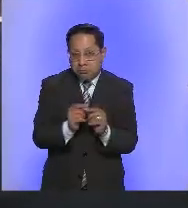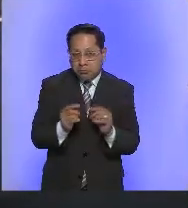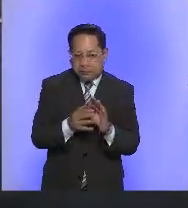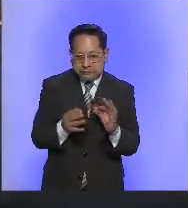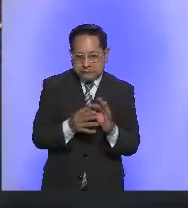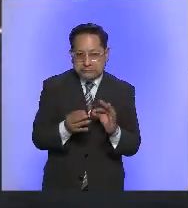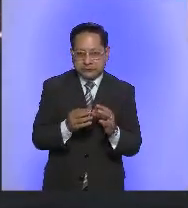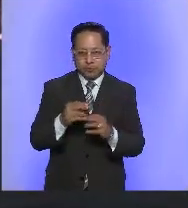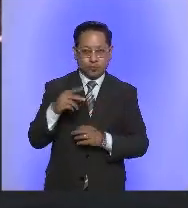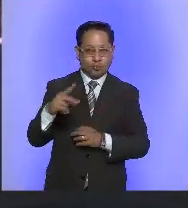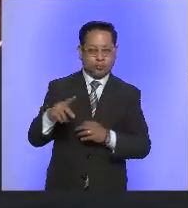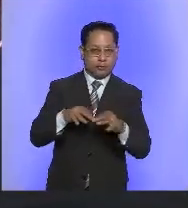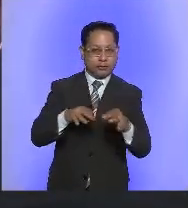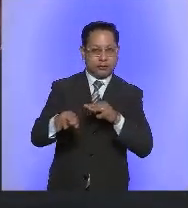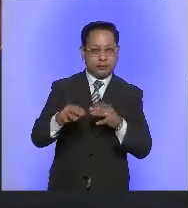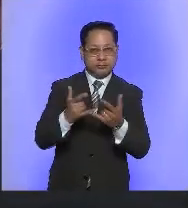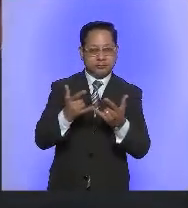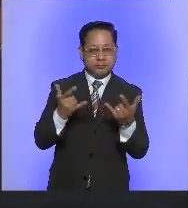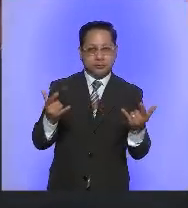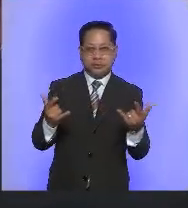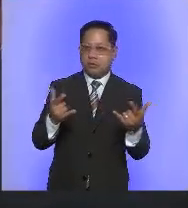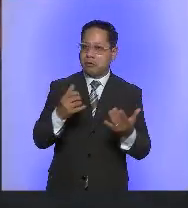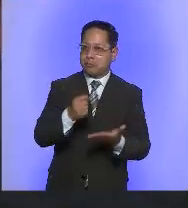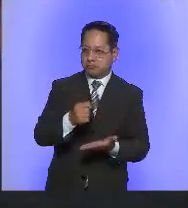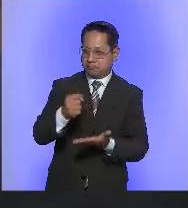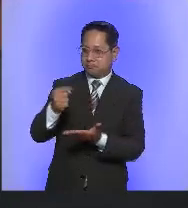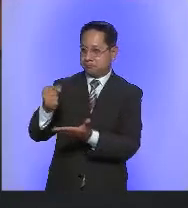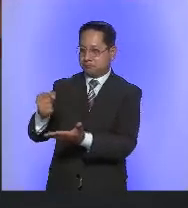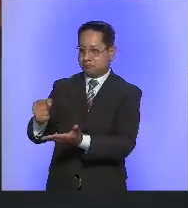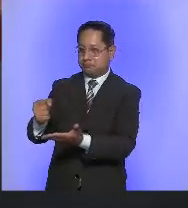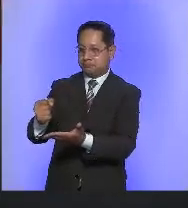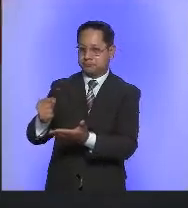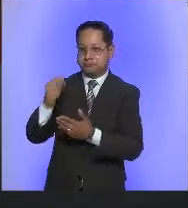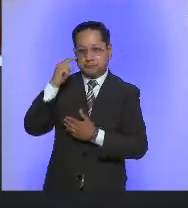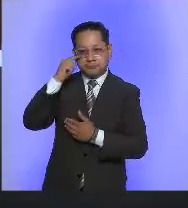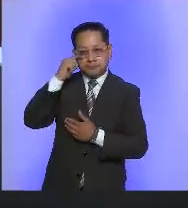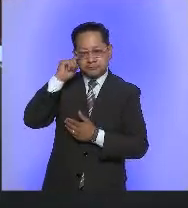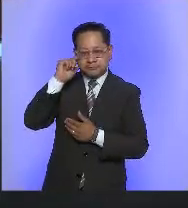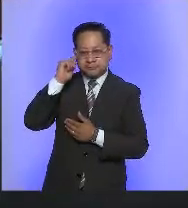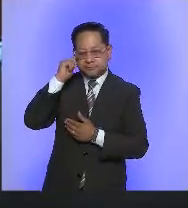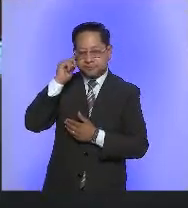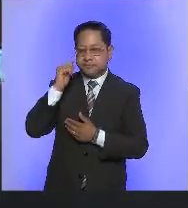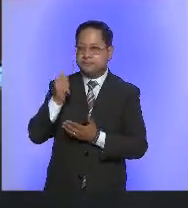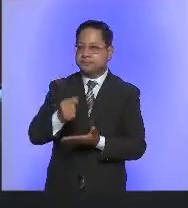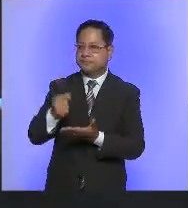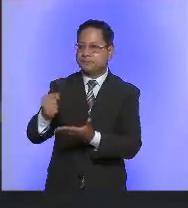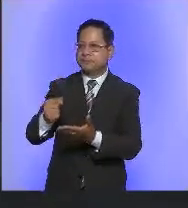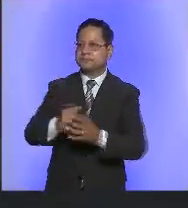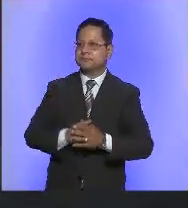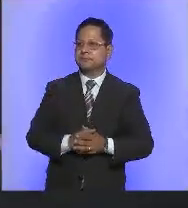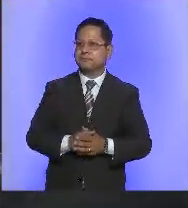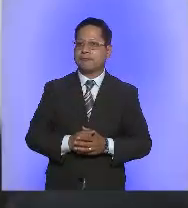pasarle el micrófono al magistrado. Sí, tiene 10 minutos para poner.